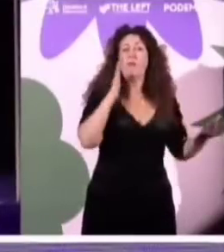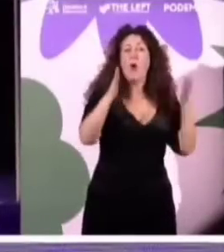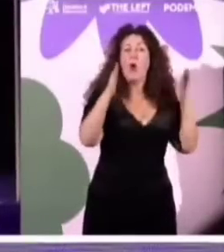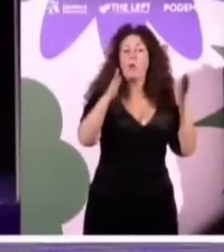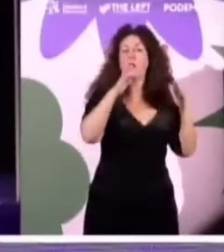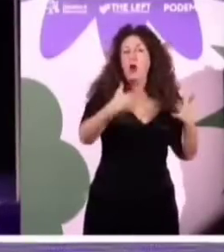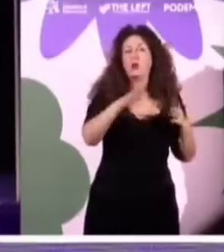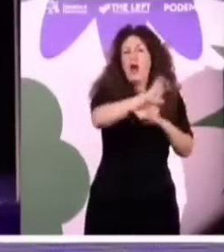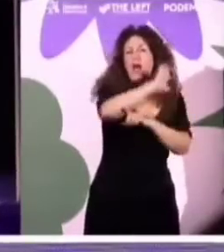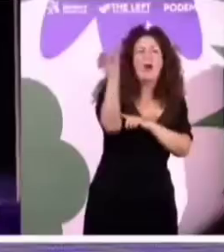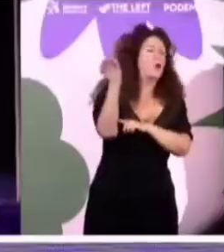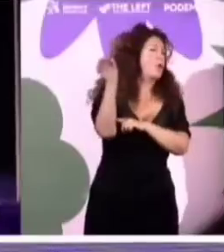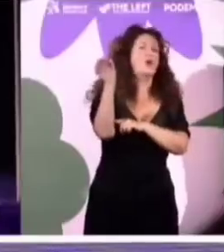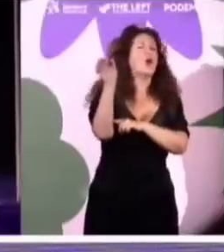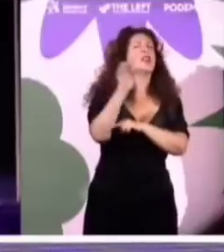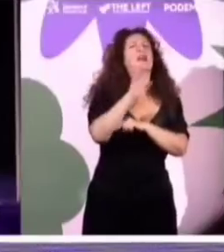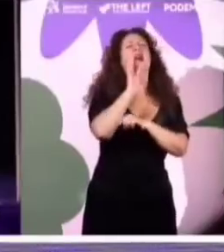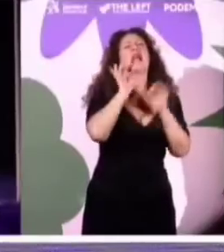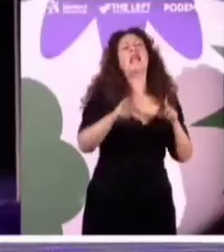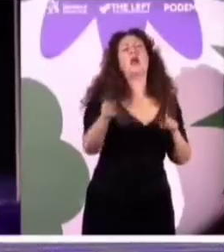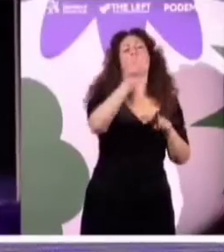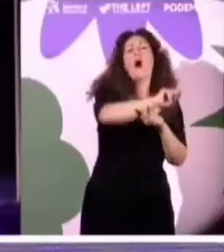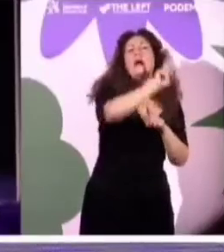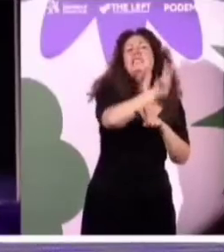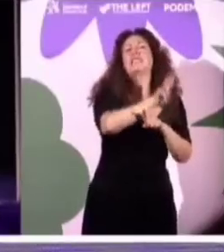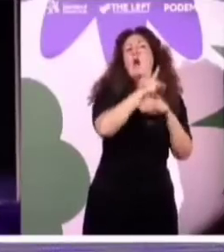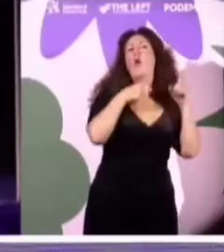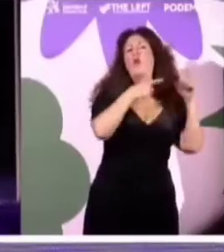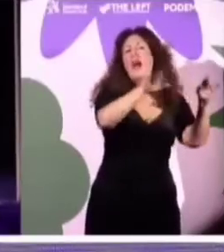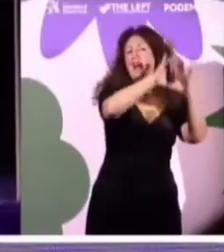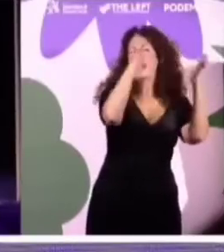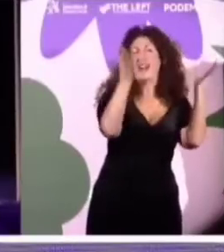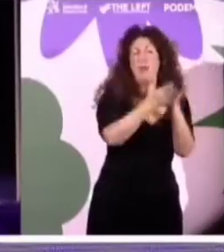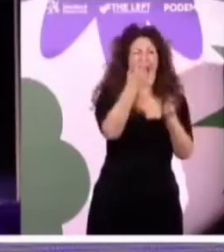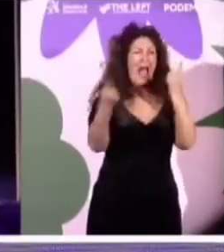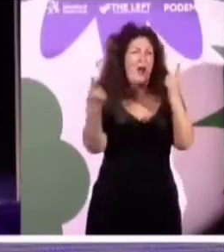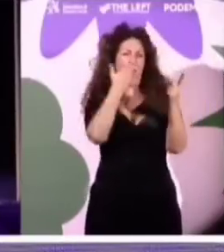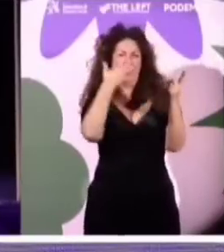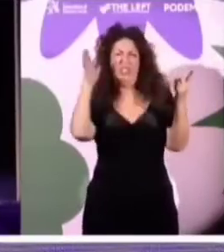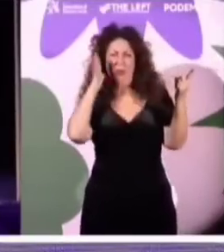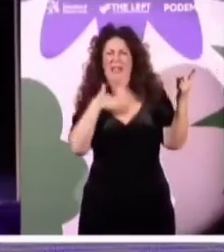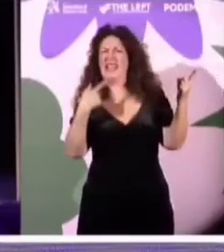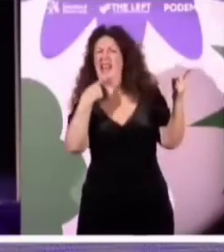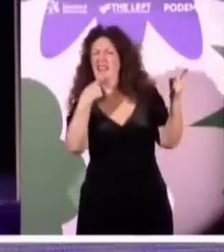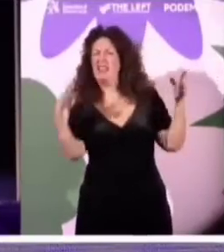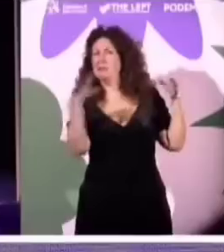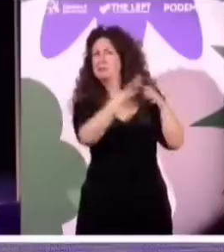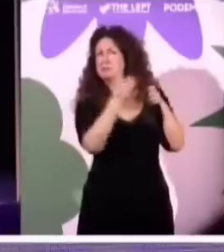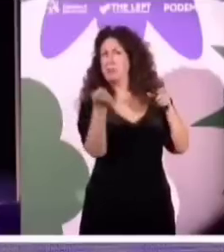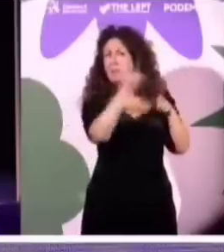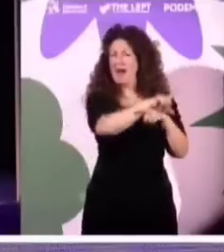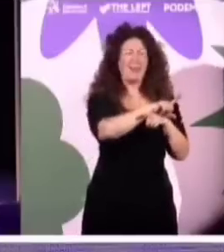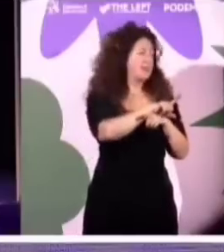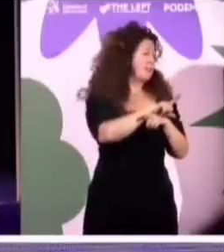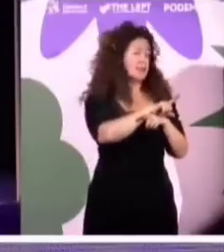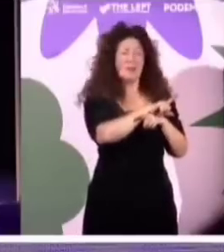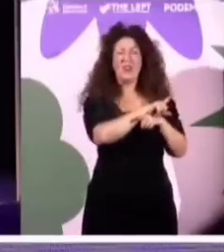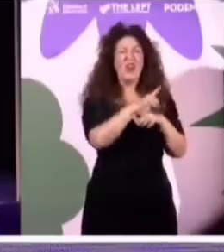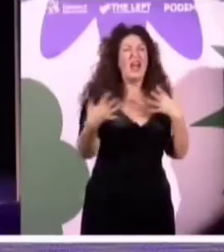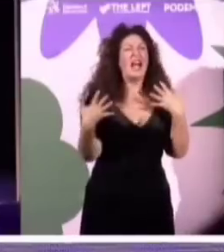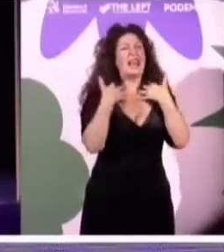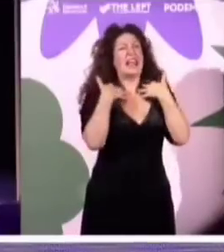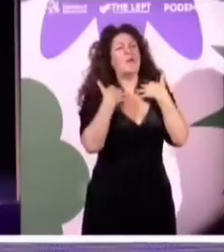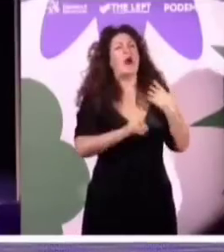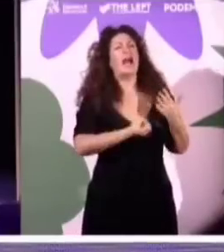ver con la Segunda Guerra Mundial, como trataron de decir muchos hipócritas, tiene mucho más que ver con el repugnante espíritu